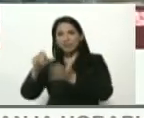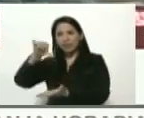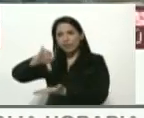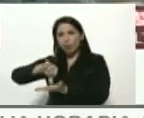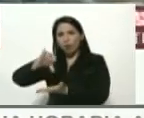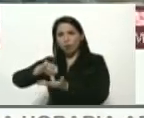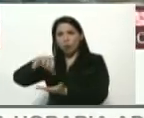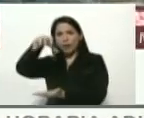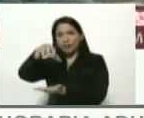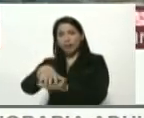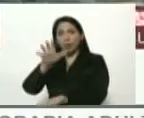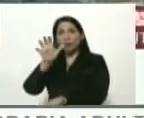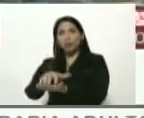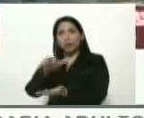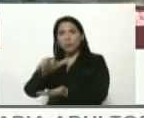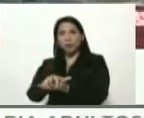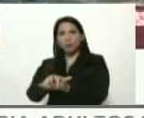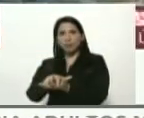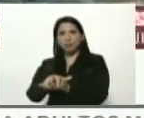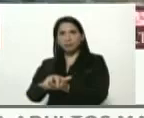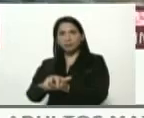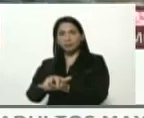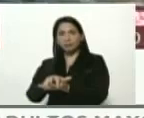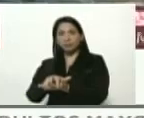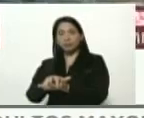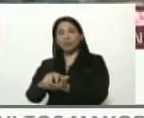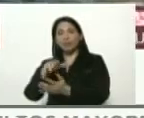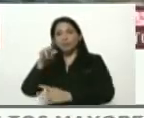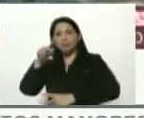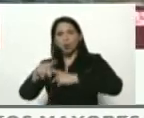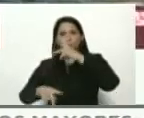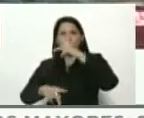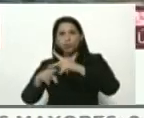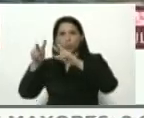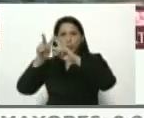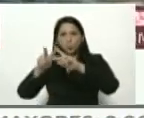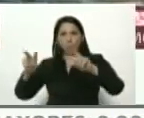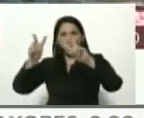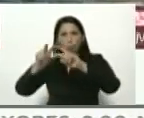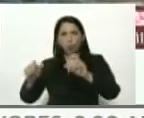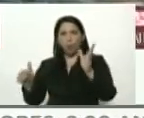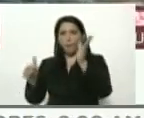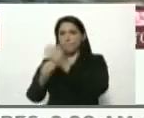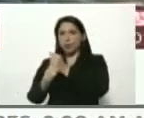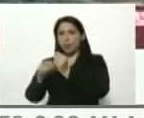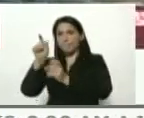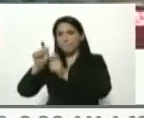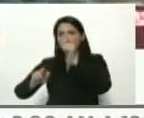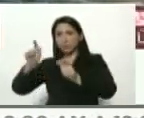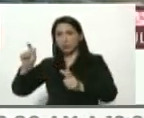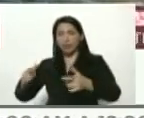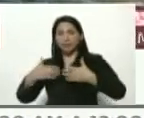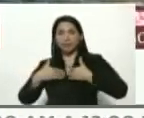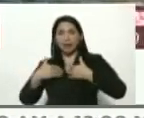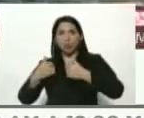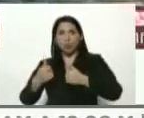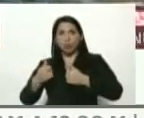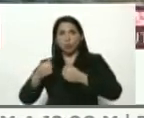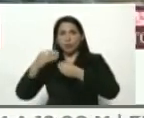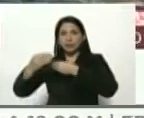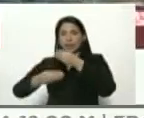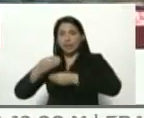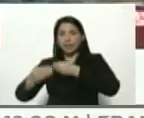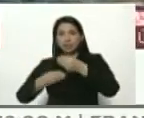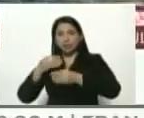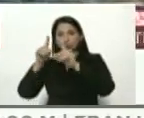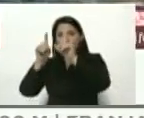del estado Nueva Esparta mediante el proceso de despistaje del personal de salud. Se le realizó la